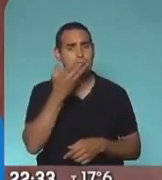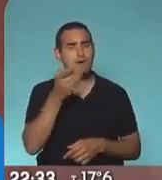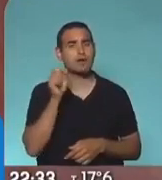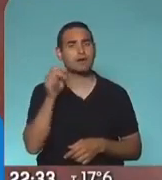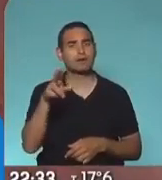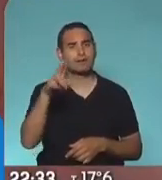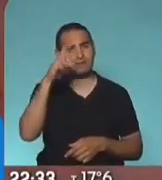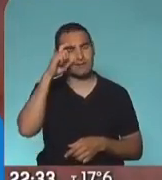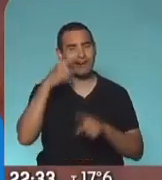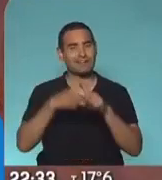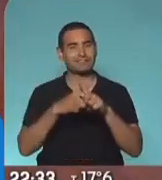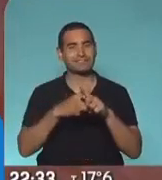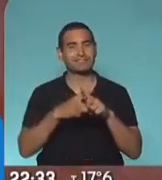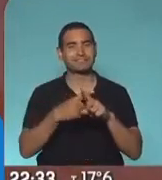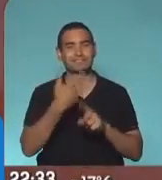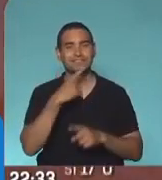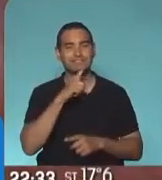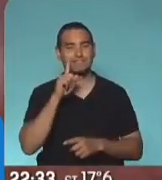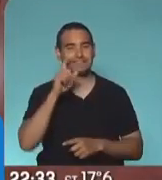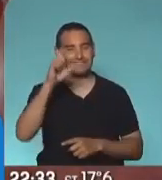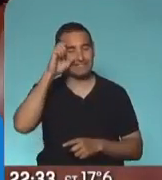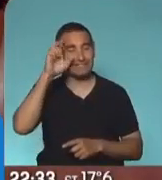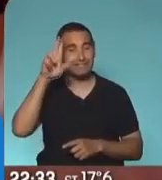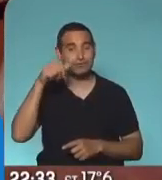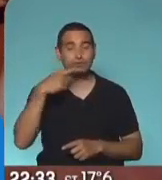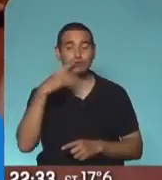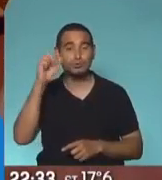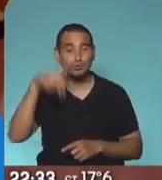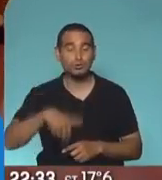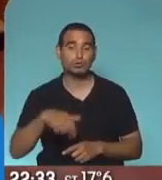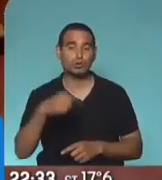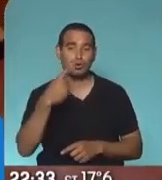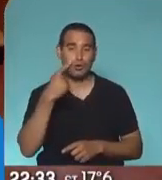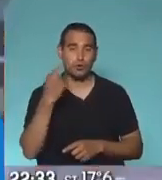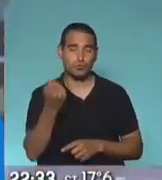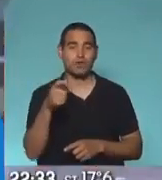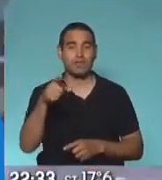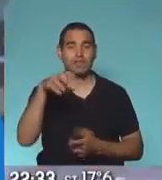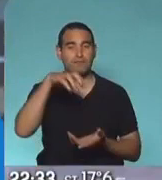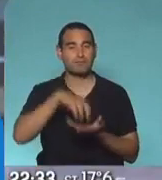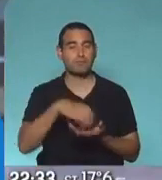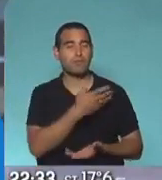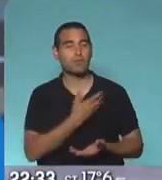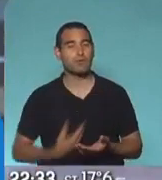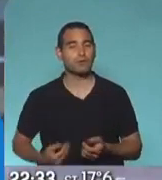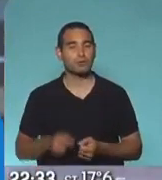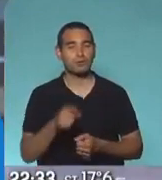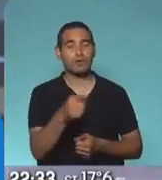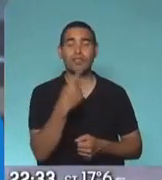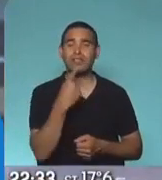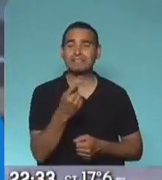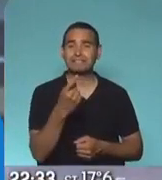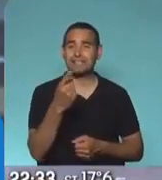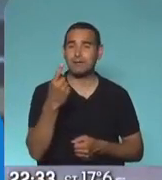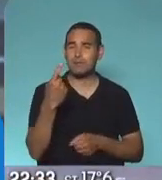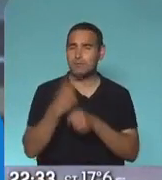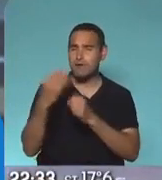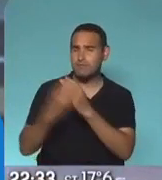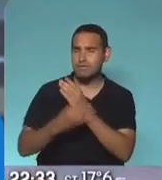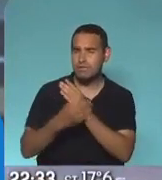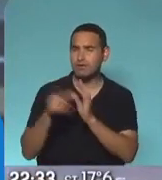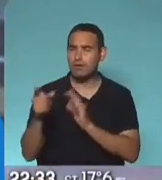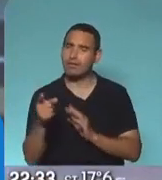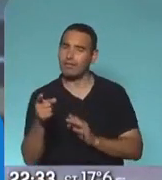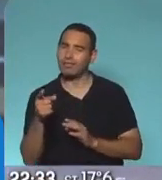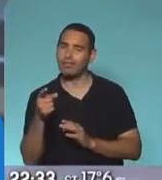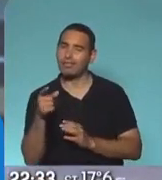Rex Tillerson, recordemos el anterior titular del Departamento de Estado, hablando de que Netanyahu había engañado a